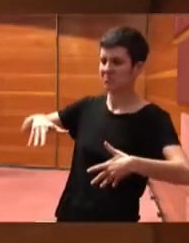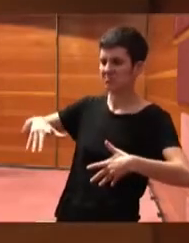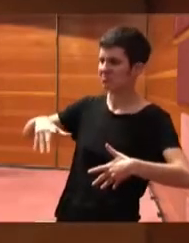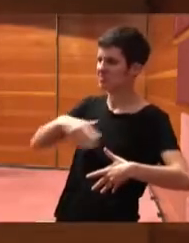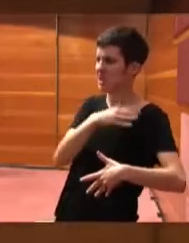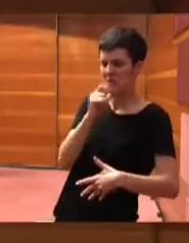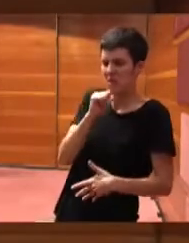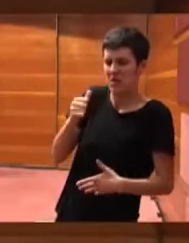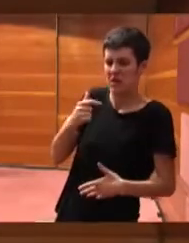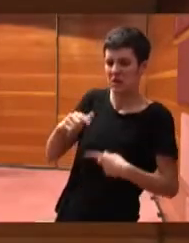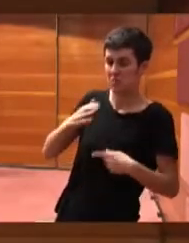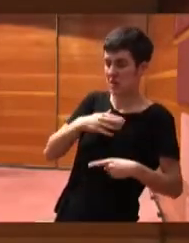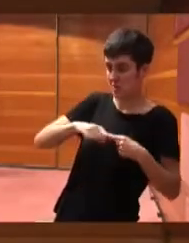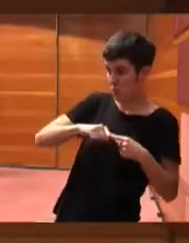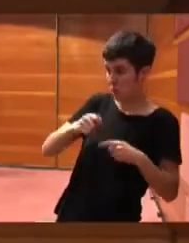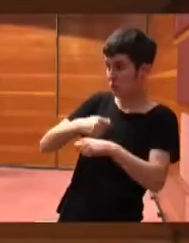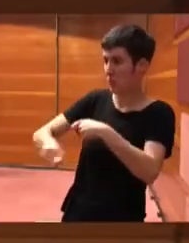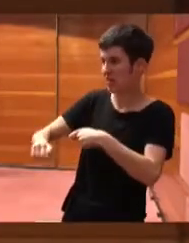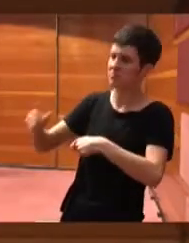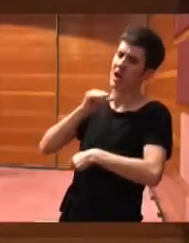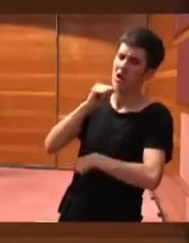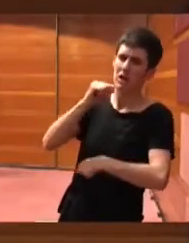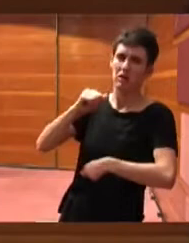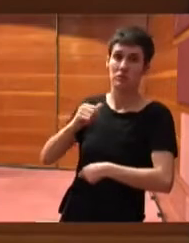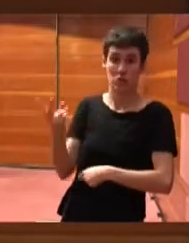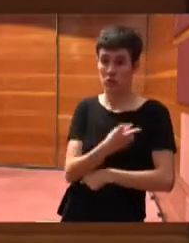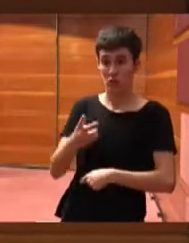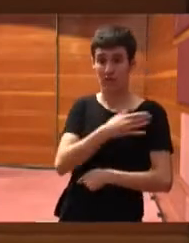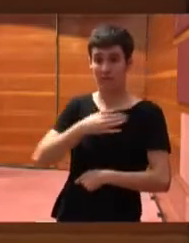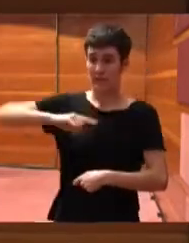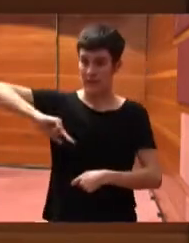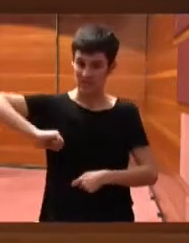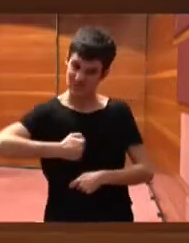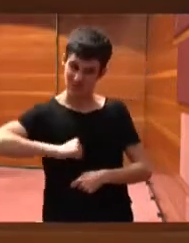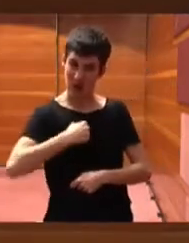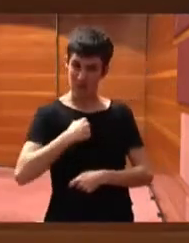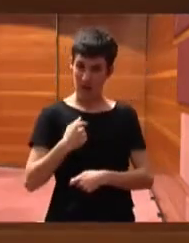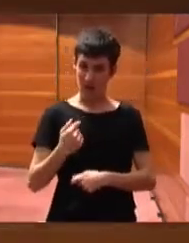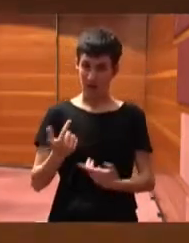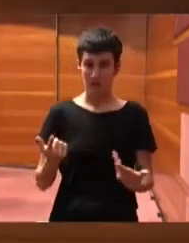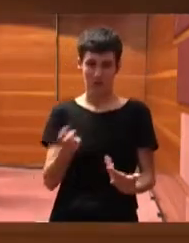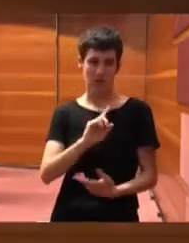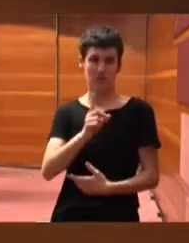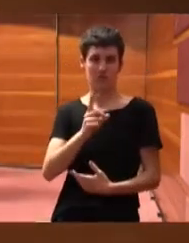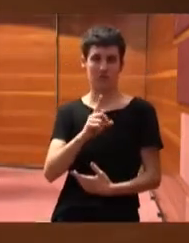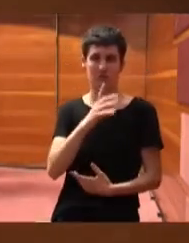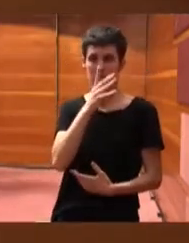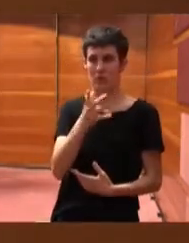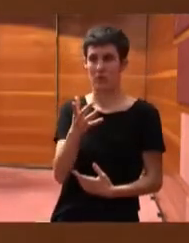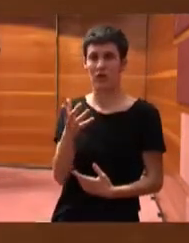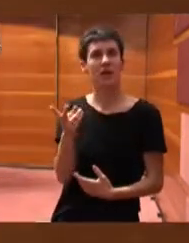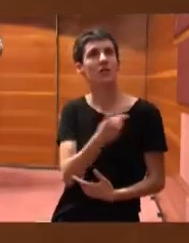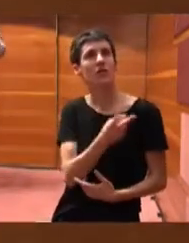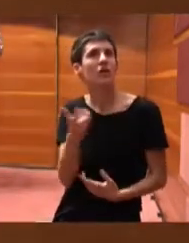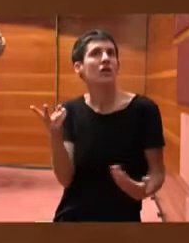y no te voy a dar mi producto. ¿Es por eso? ¿Porque los dos me querían fastidiar? No. ¿Por qué no se